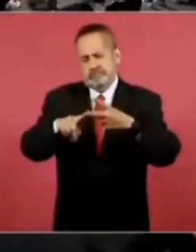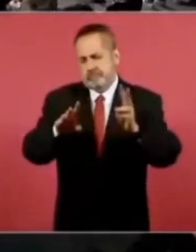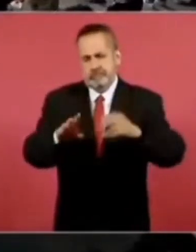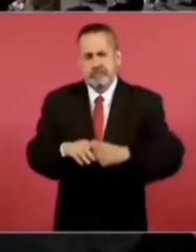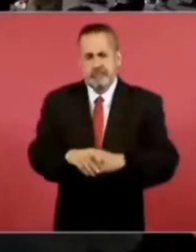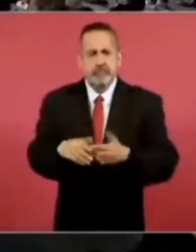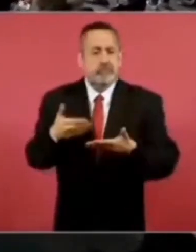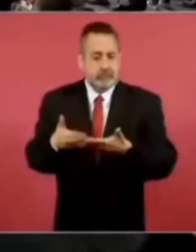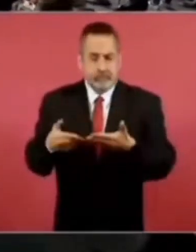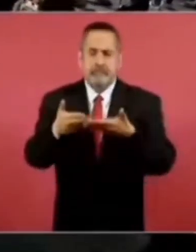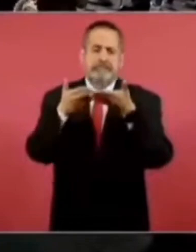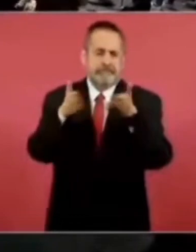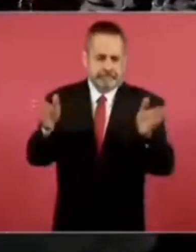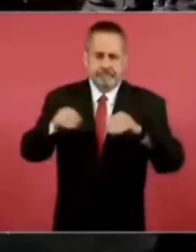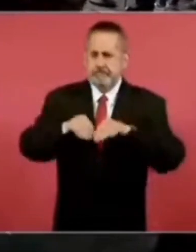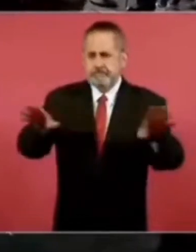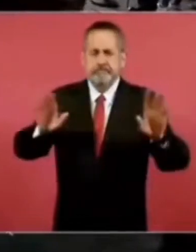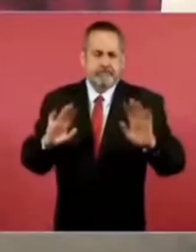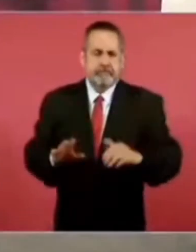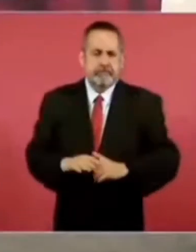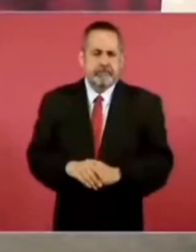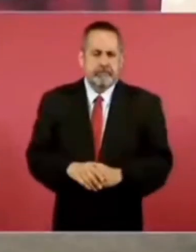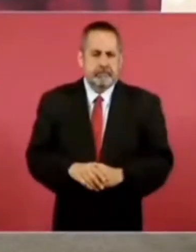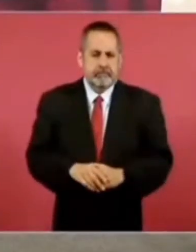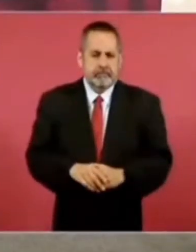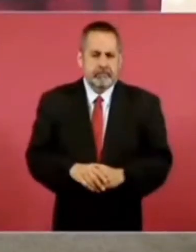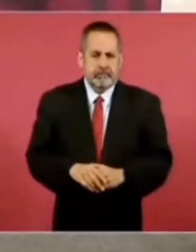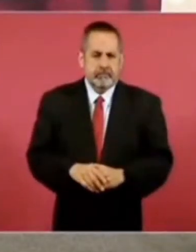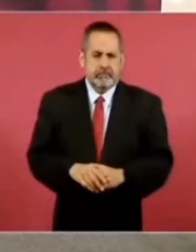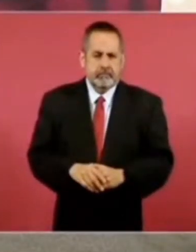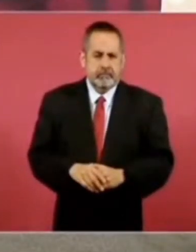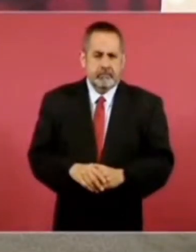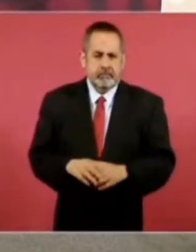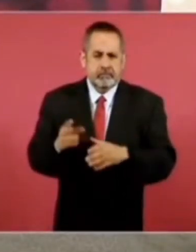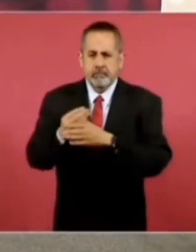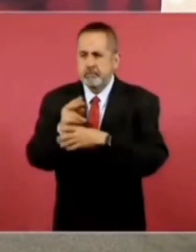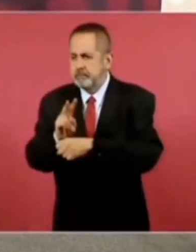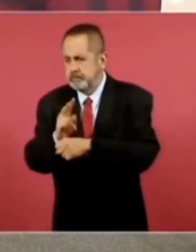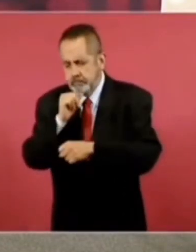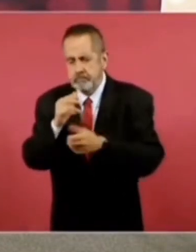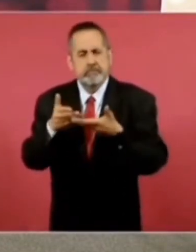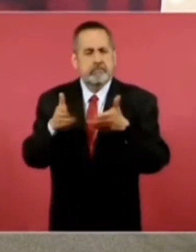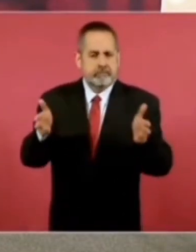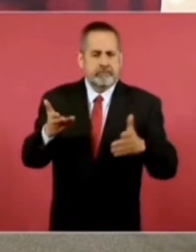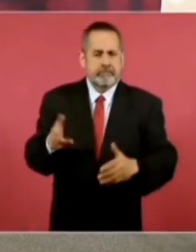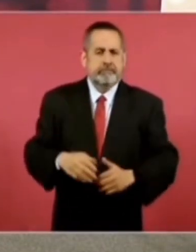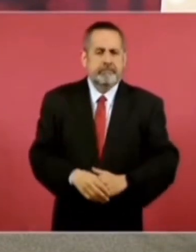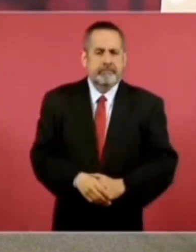Entonces, ahora va a ser abierto. No son supervisiones.